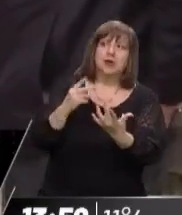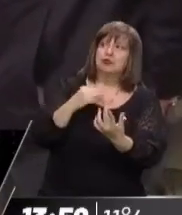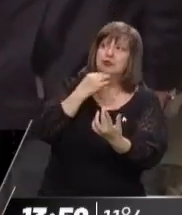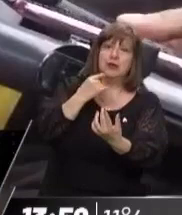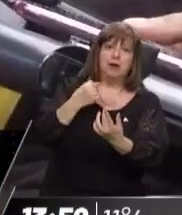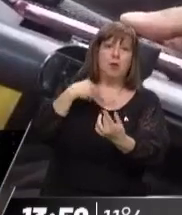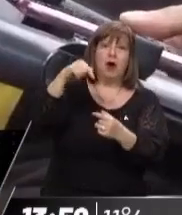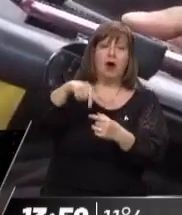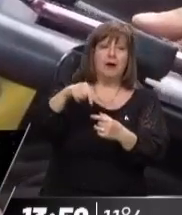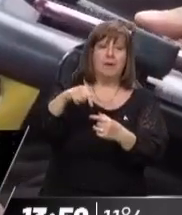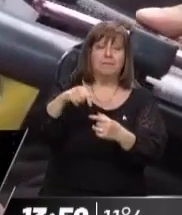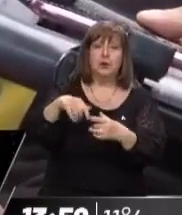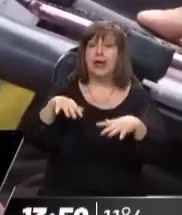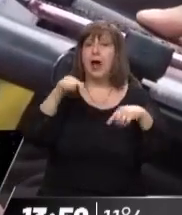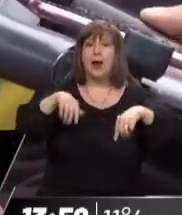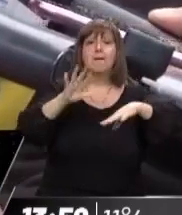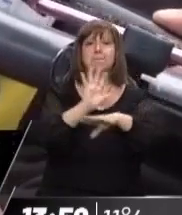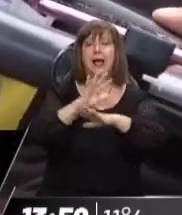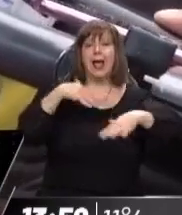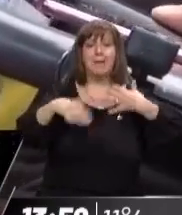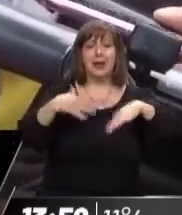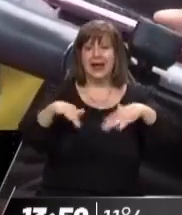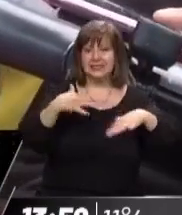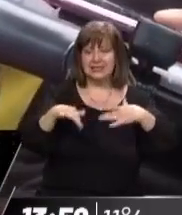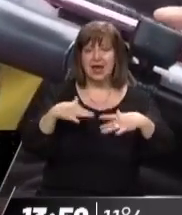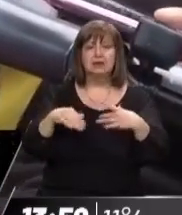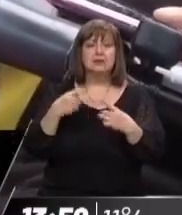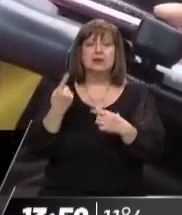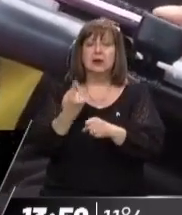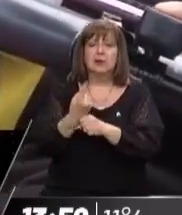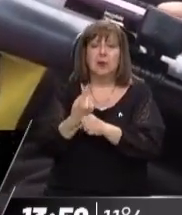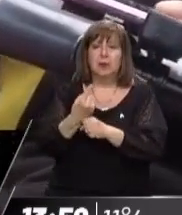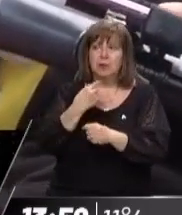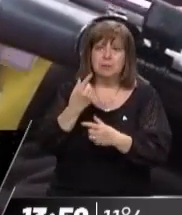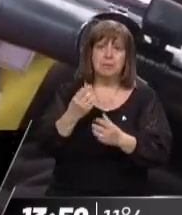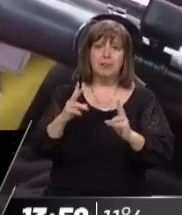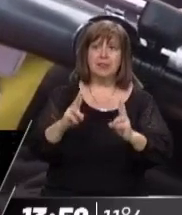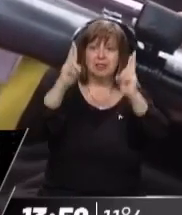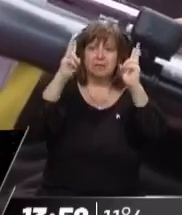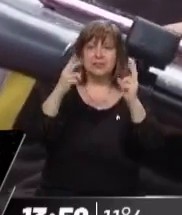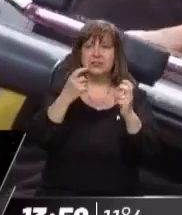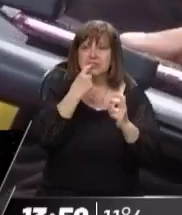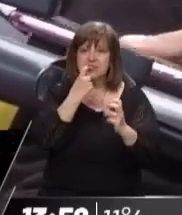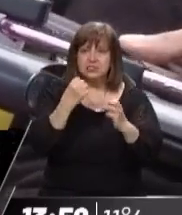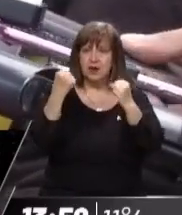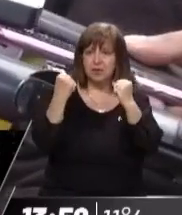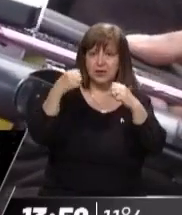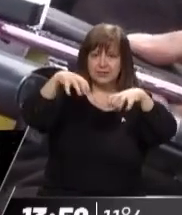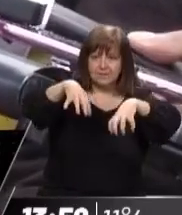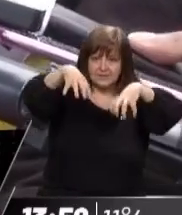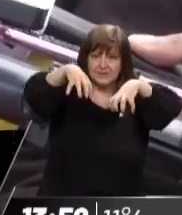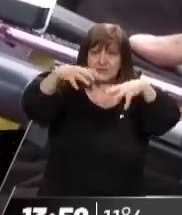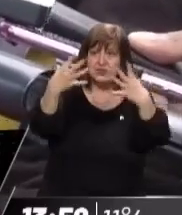Desde este momento porque estamos en medio de una emergencia si es que existe un riesgo en términos del cálculo del edificio si está bien o mal estirado